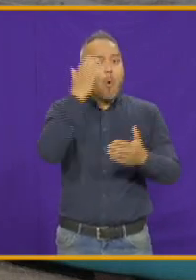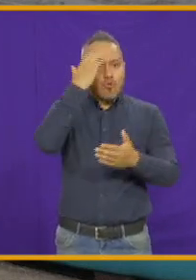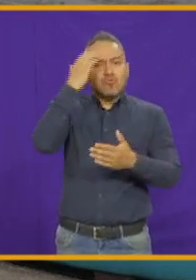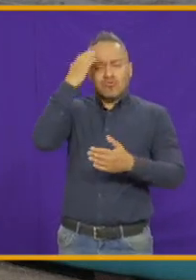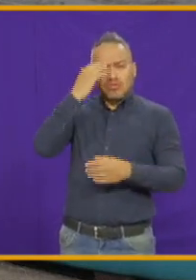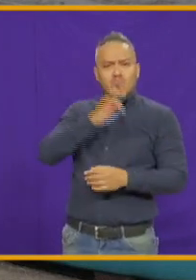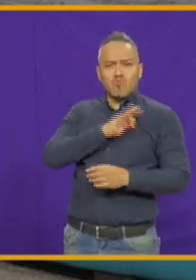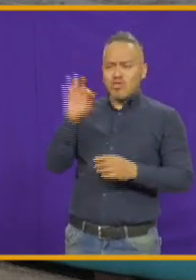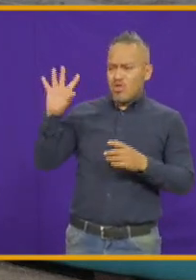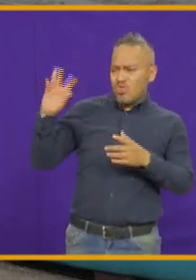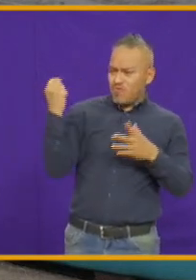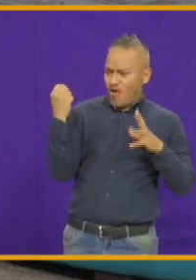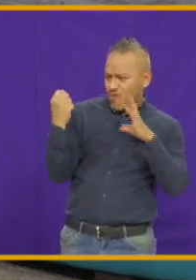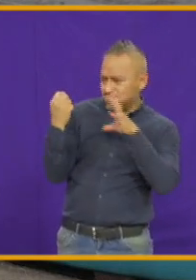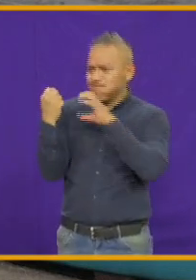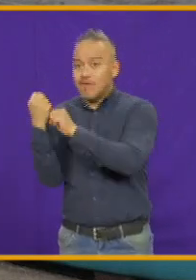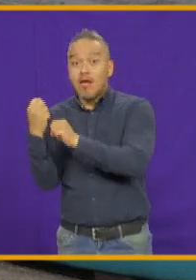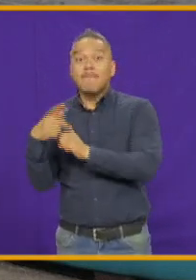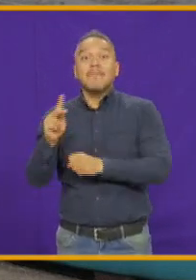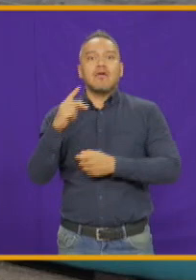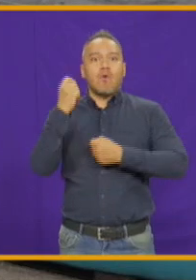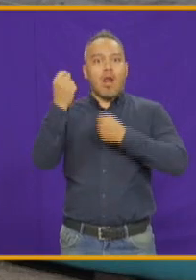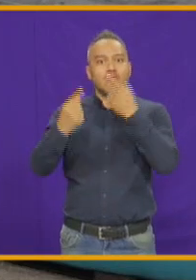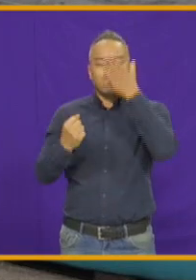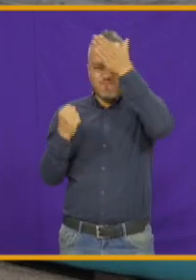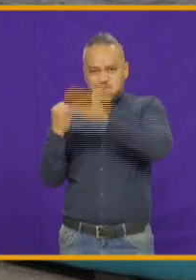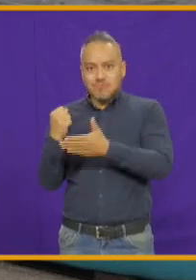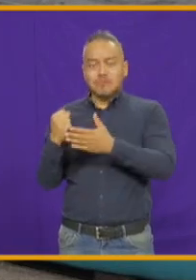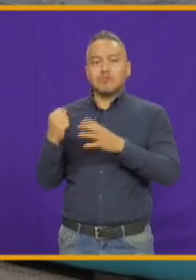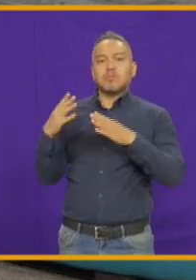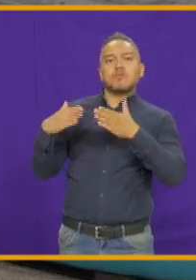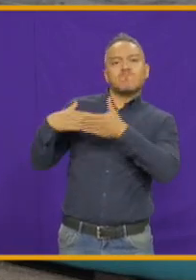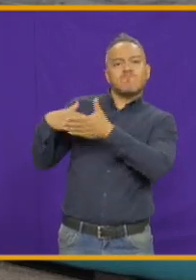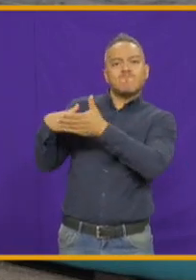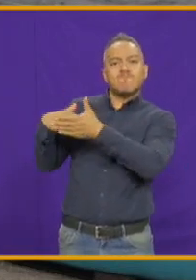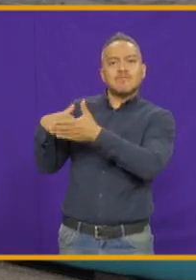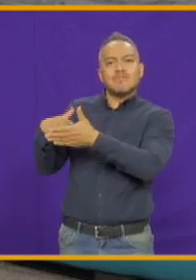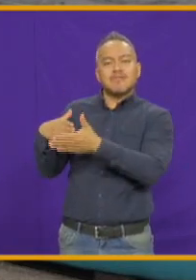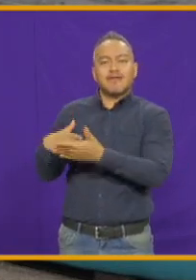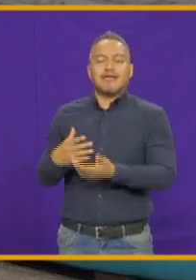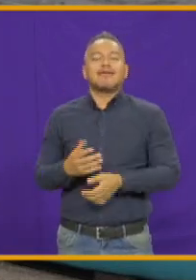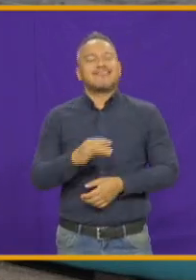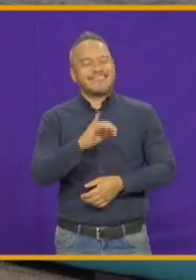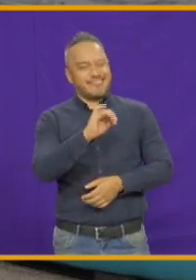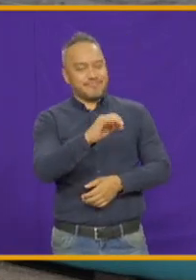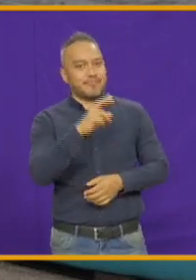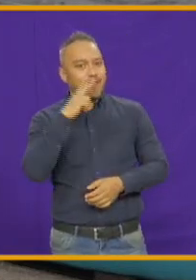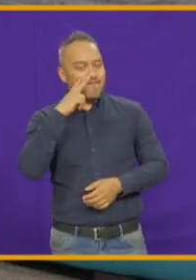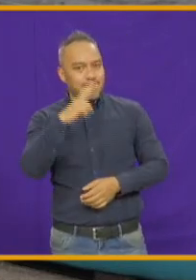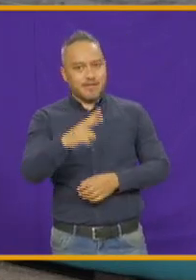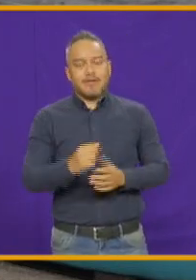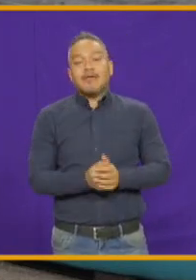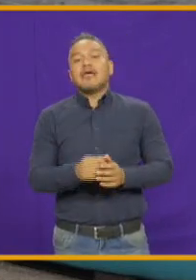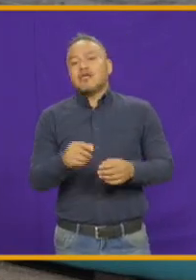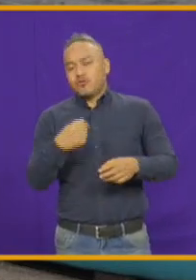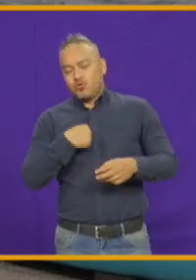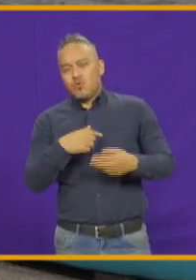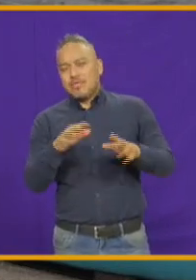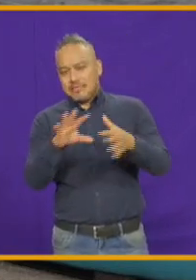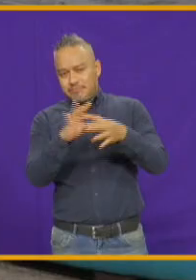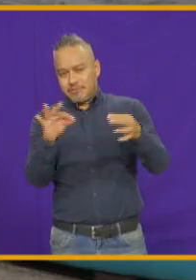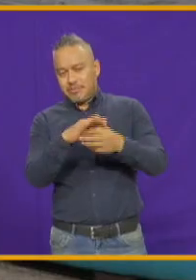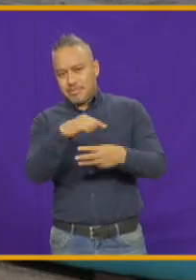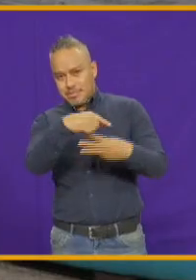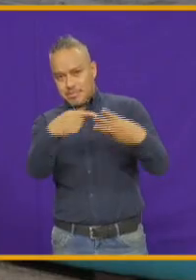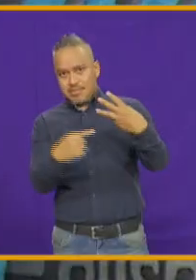otros que que estamos aprendiendo y que nos vamos sumando así es es la fase se divide en fases no pero creo que en una de ellas